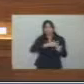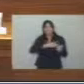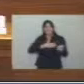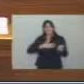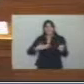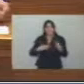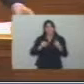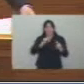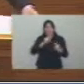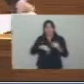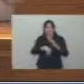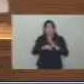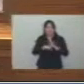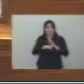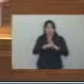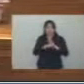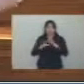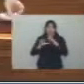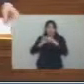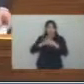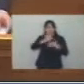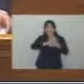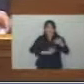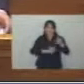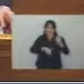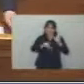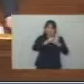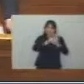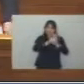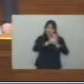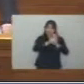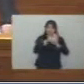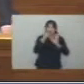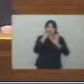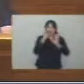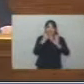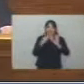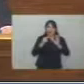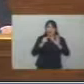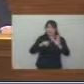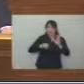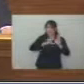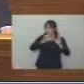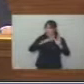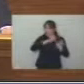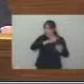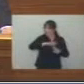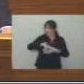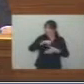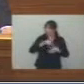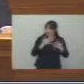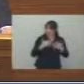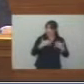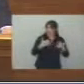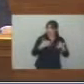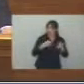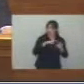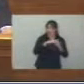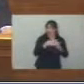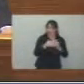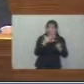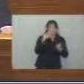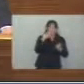diálogo. Respecto al texto de la ley, mire, a finales de julio en este Parlamento se produjo un hecho que es casi inédito, porque es muy poco